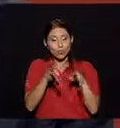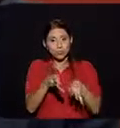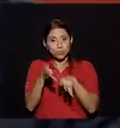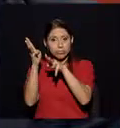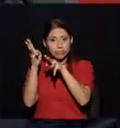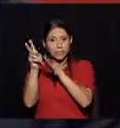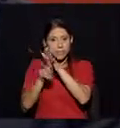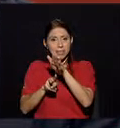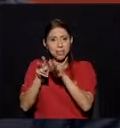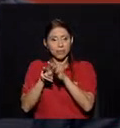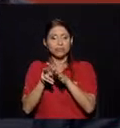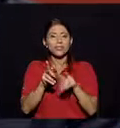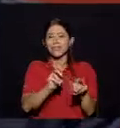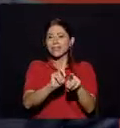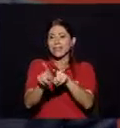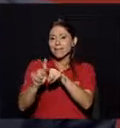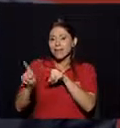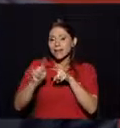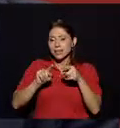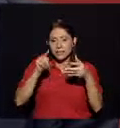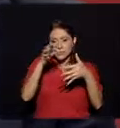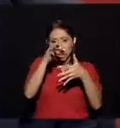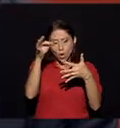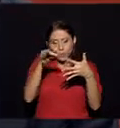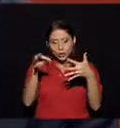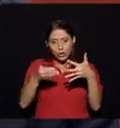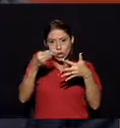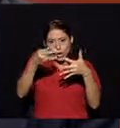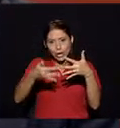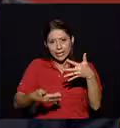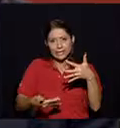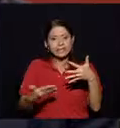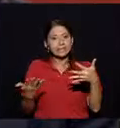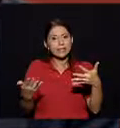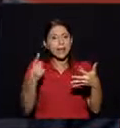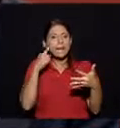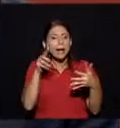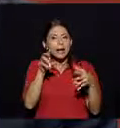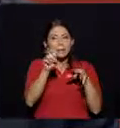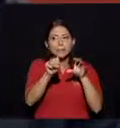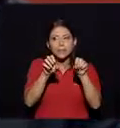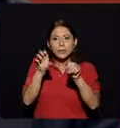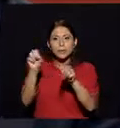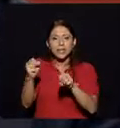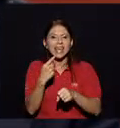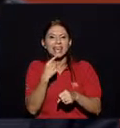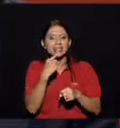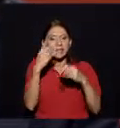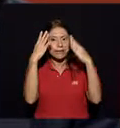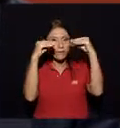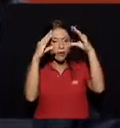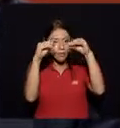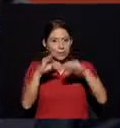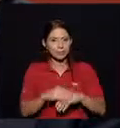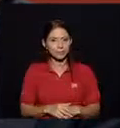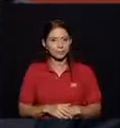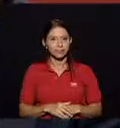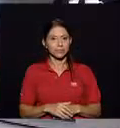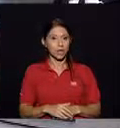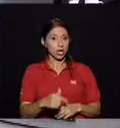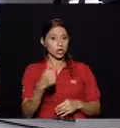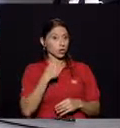que hay diferentes opciones de ir captando un poquito lo que dice el informe, ¿no? Yo a